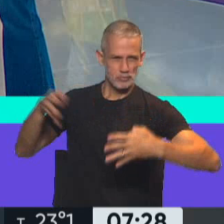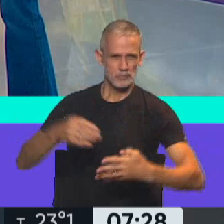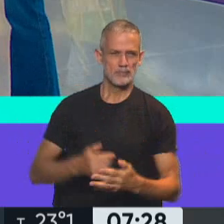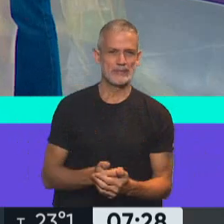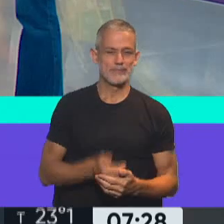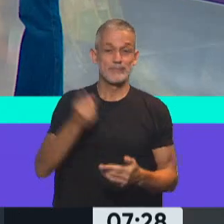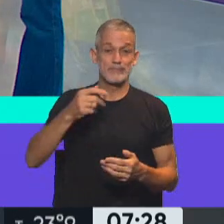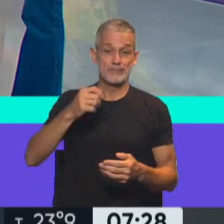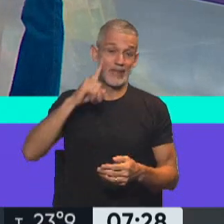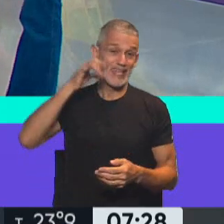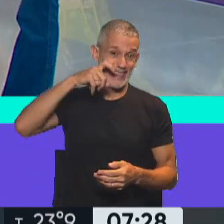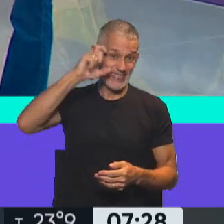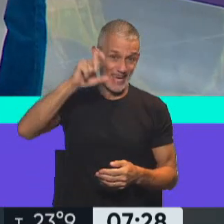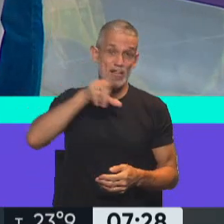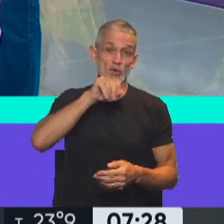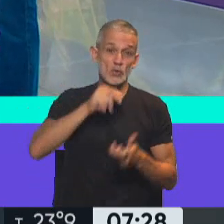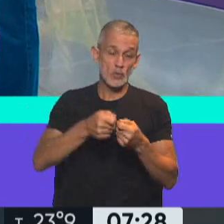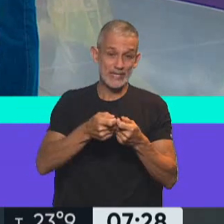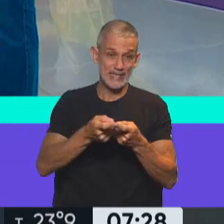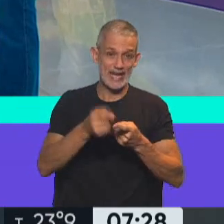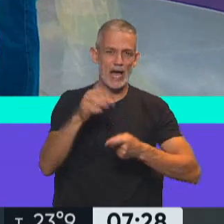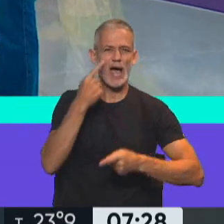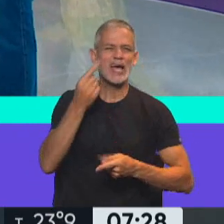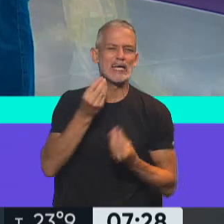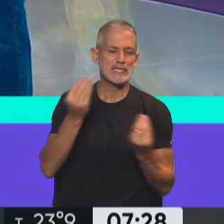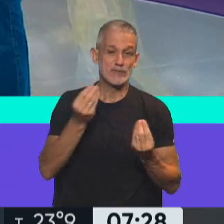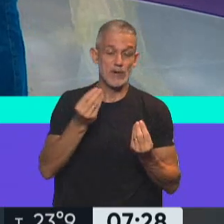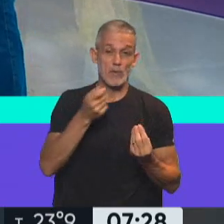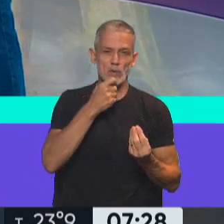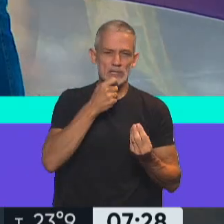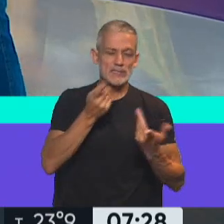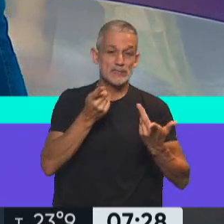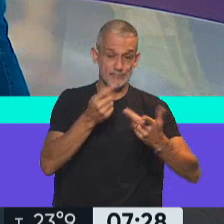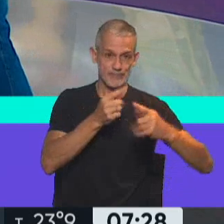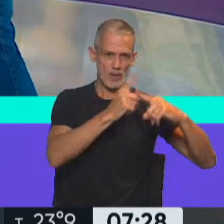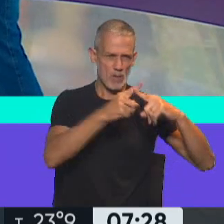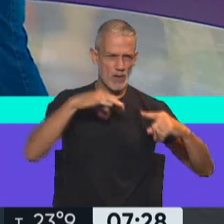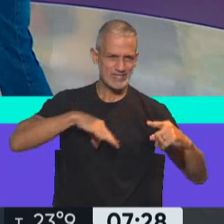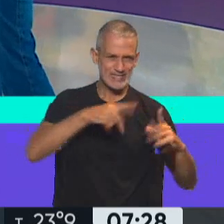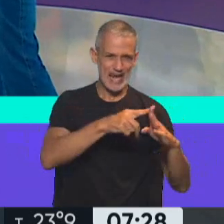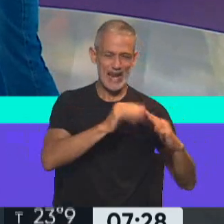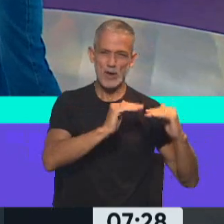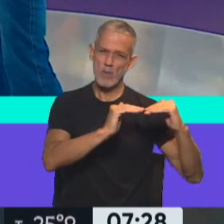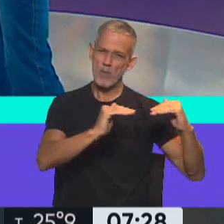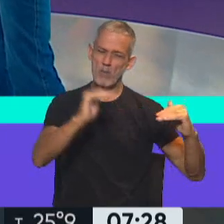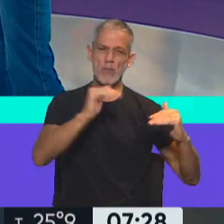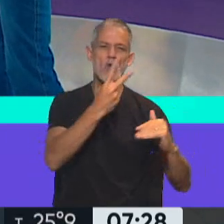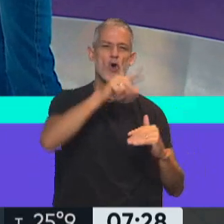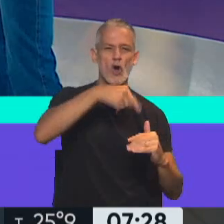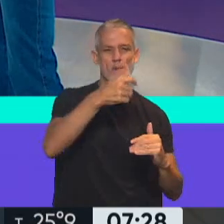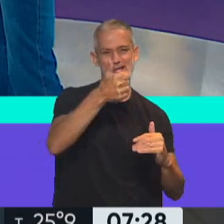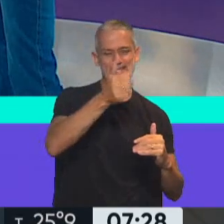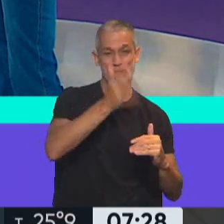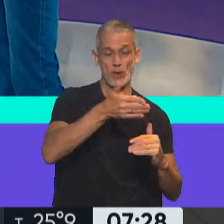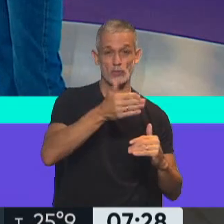que publicó el INDEC en su cuenta de Twitter, allí lo que vemos es, dice, el índice de salarios aumentó 2,6% en